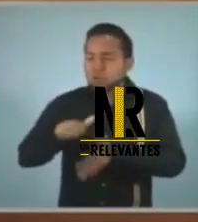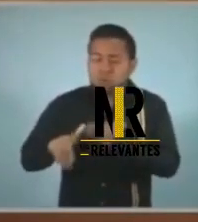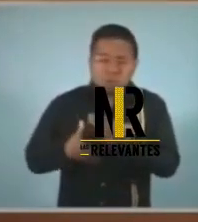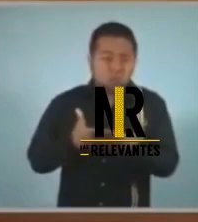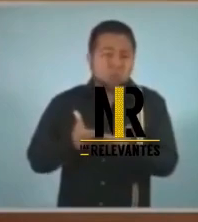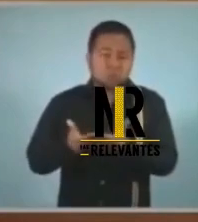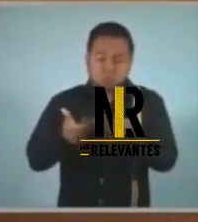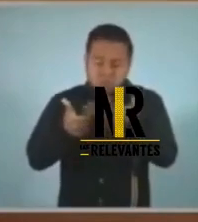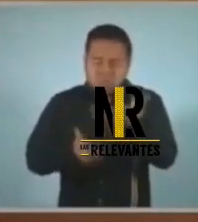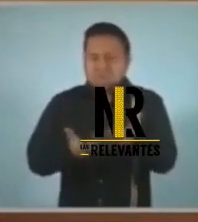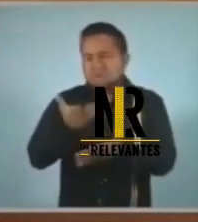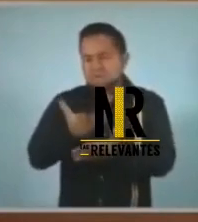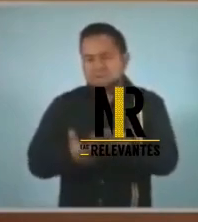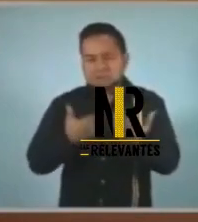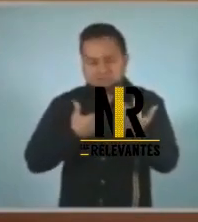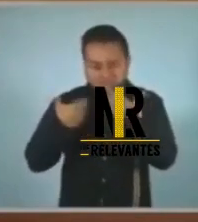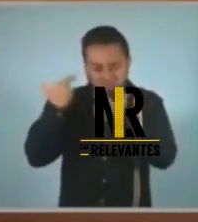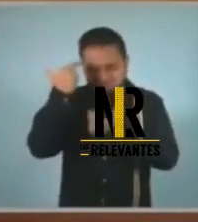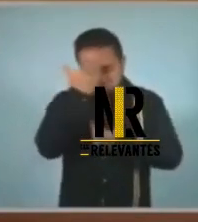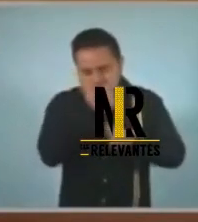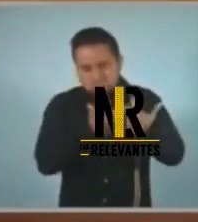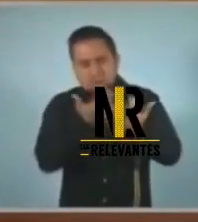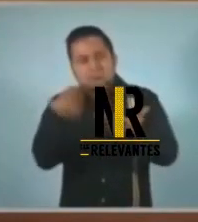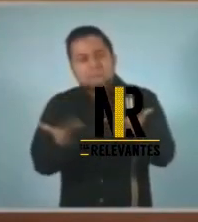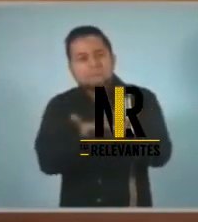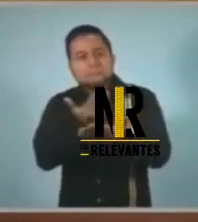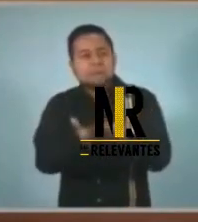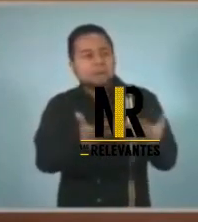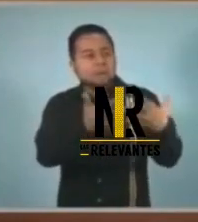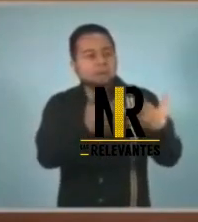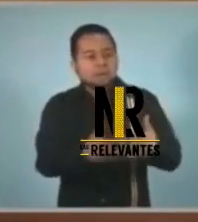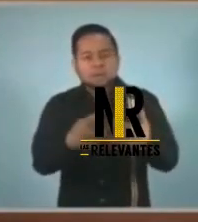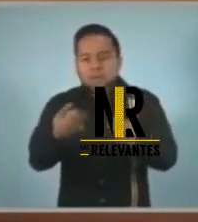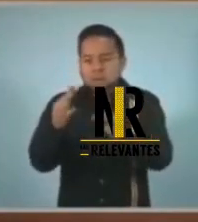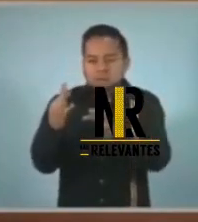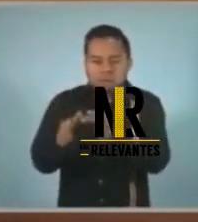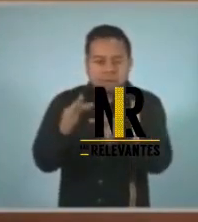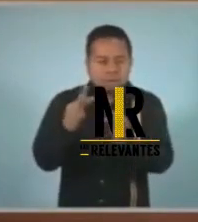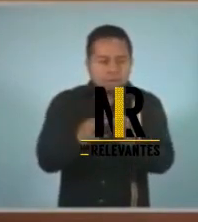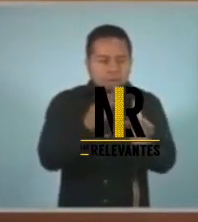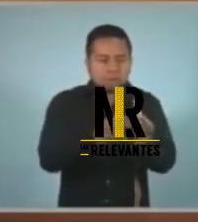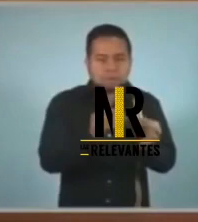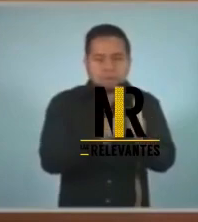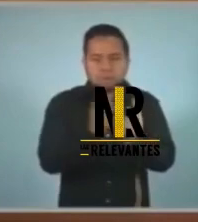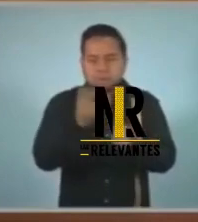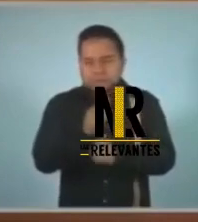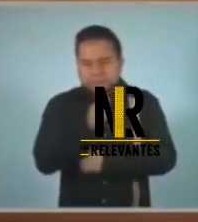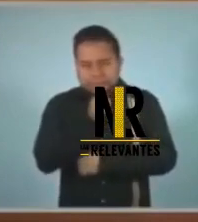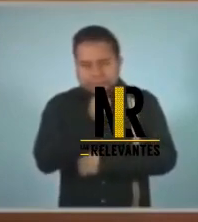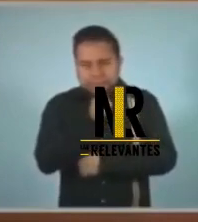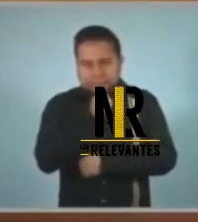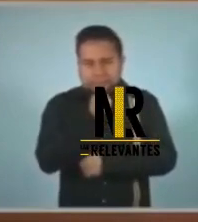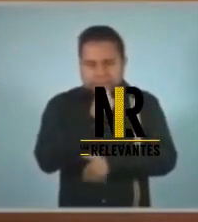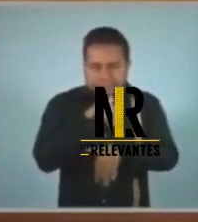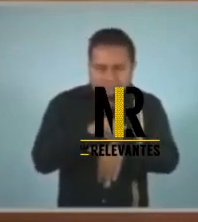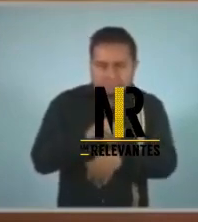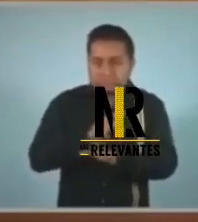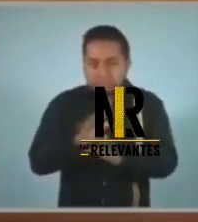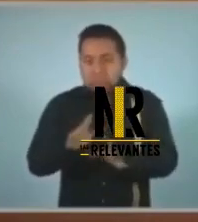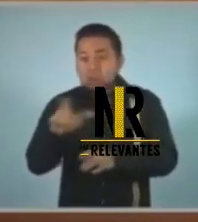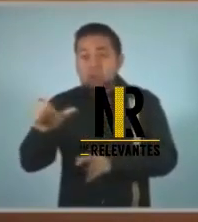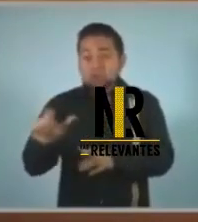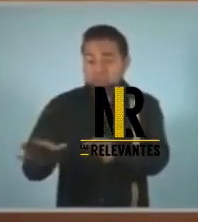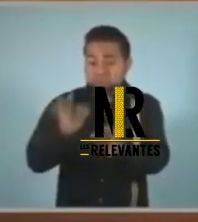estamos todavía analizando, solicitando a las empresas que cumplan con los requisitos que están pendientes y hasta que se dé